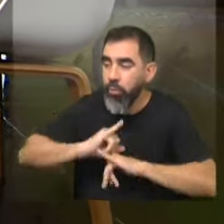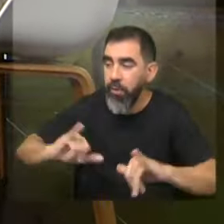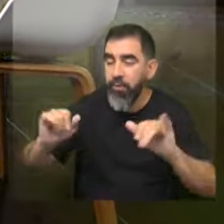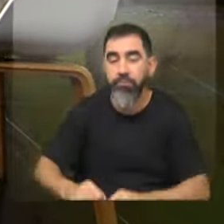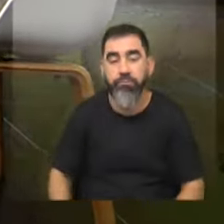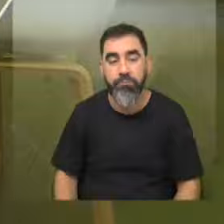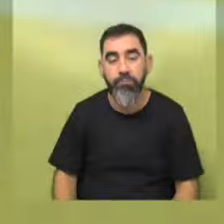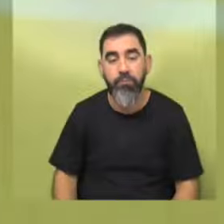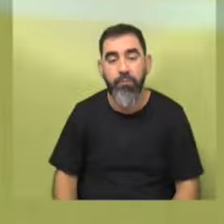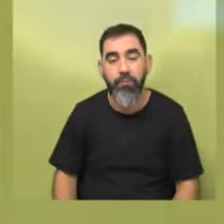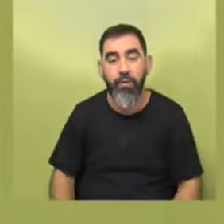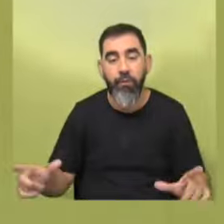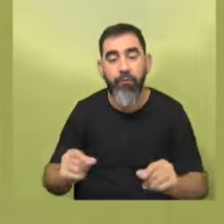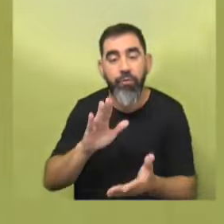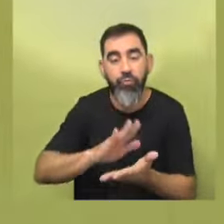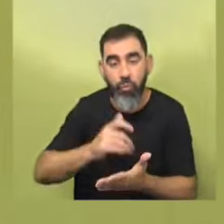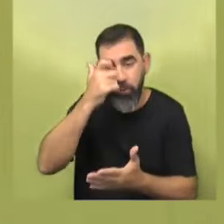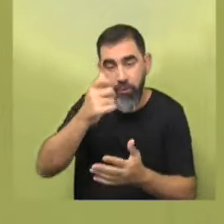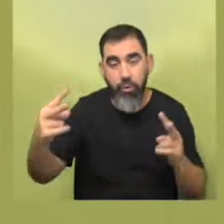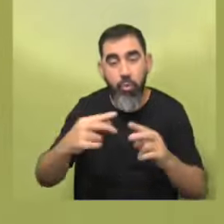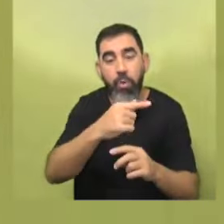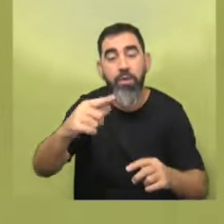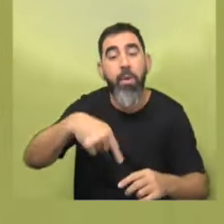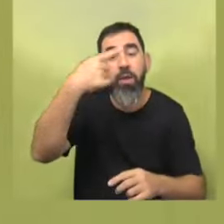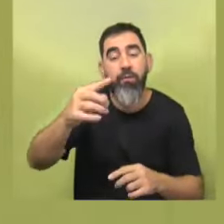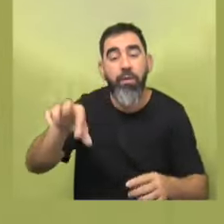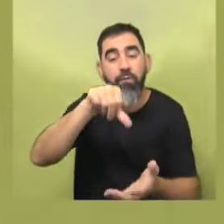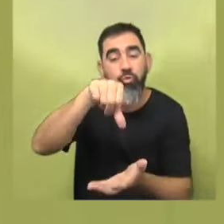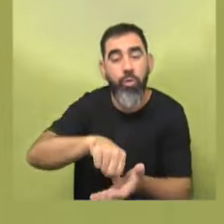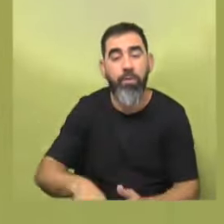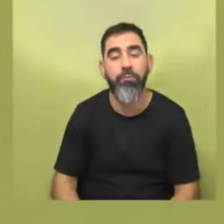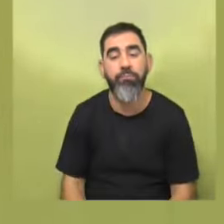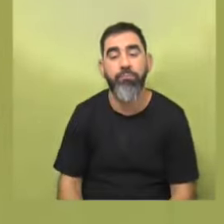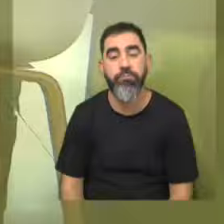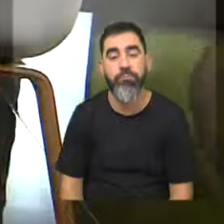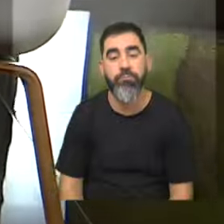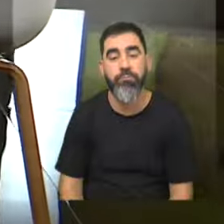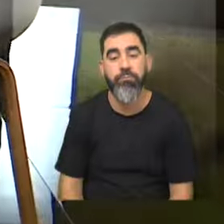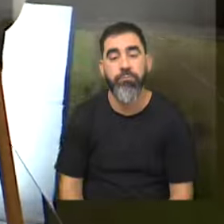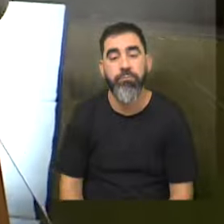pronto. Gracias. Cerramos Sobre Ciencia por hoy. Nos vemos acá en TV Ciudad la semana que viene.